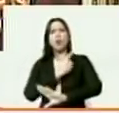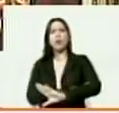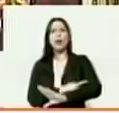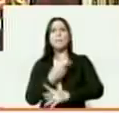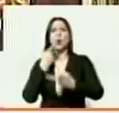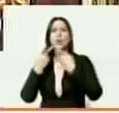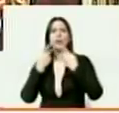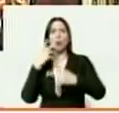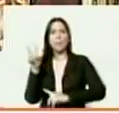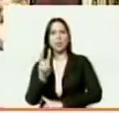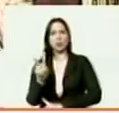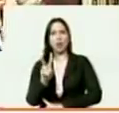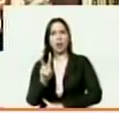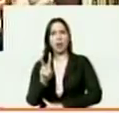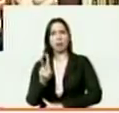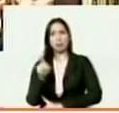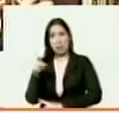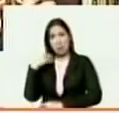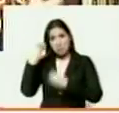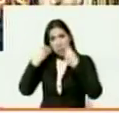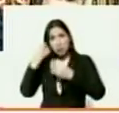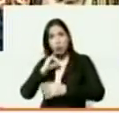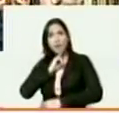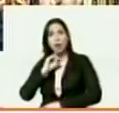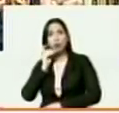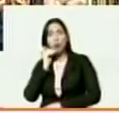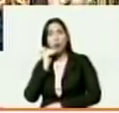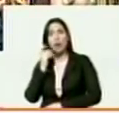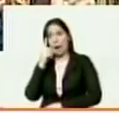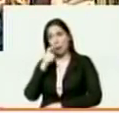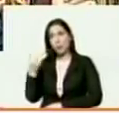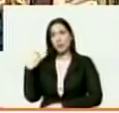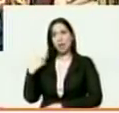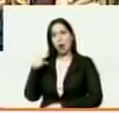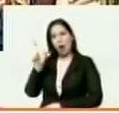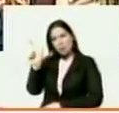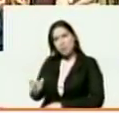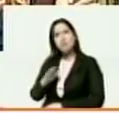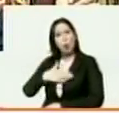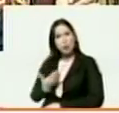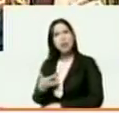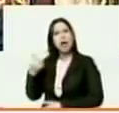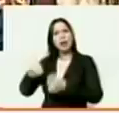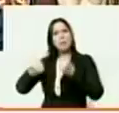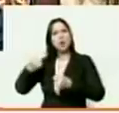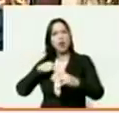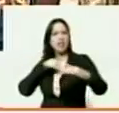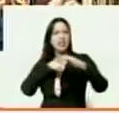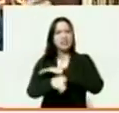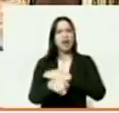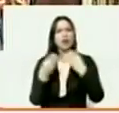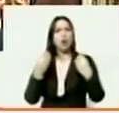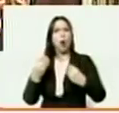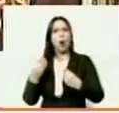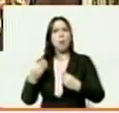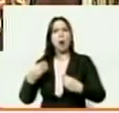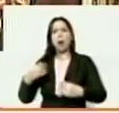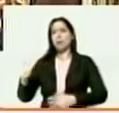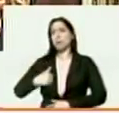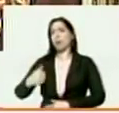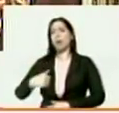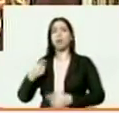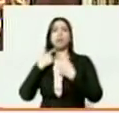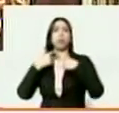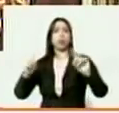Venezuela. Así lo creyó el año pasado, que él podía poner unos camiones e ingresar como Pedro por su casa